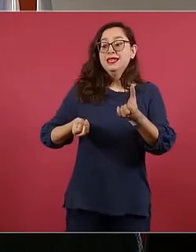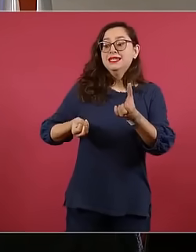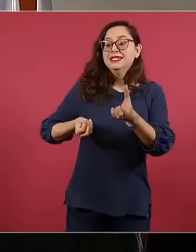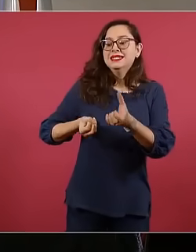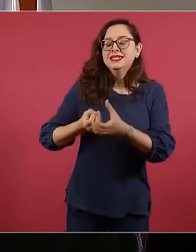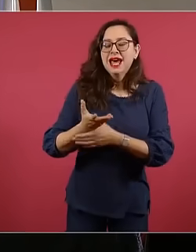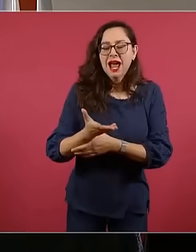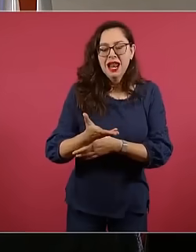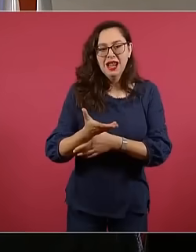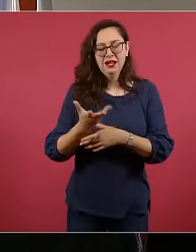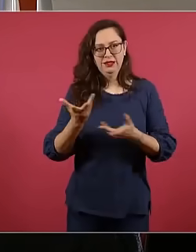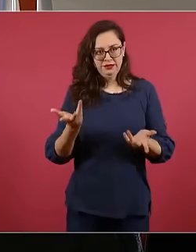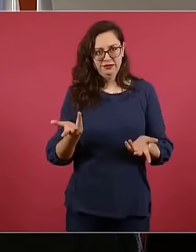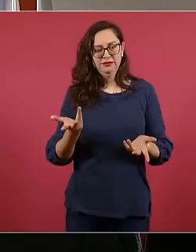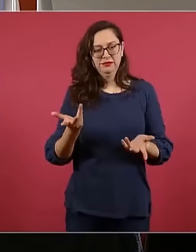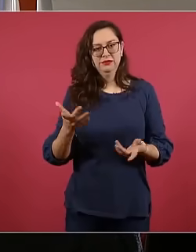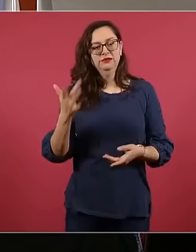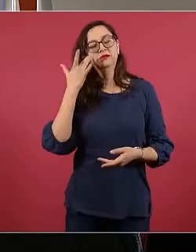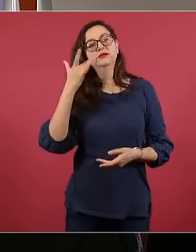estreno, a que era domingo.